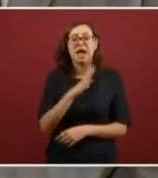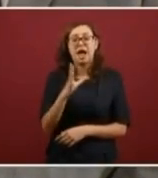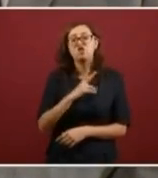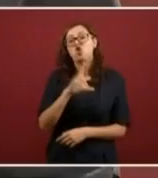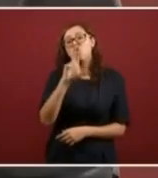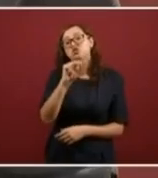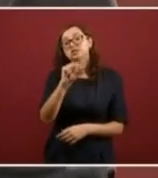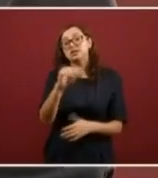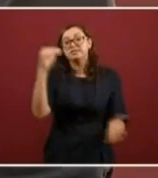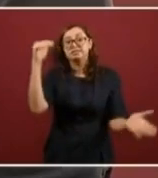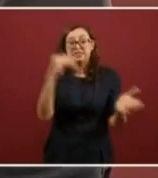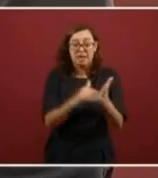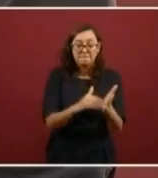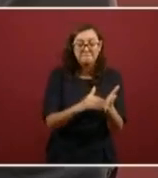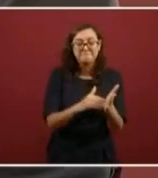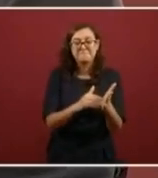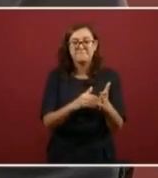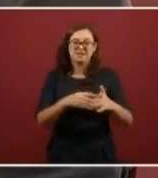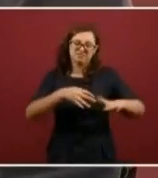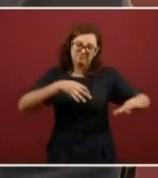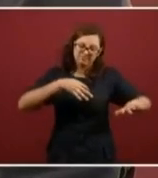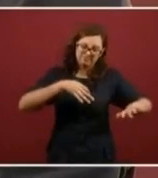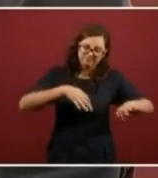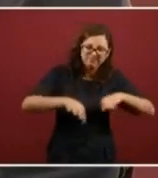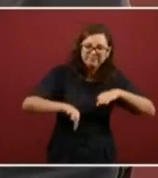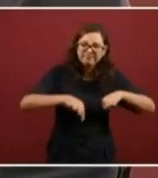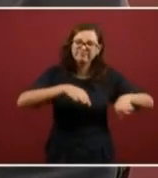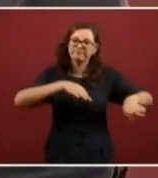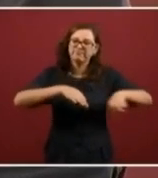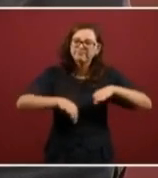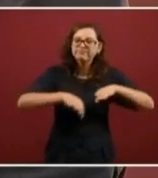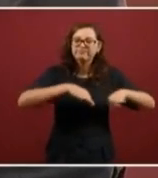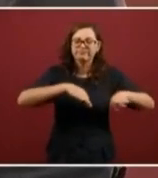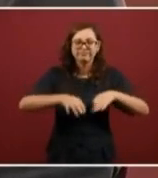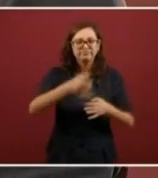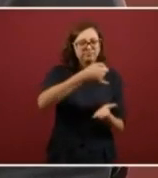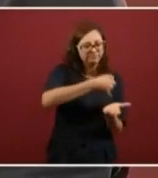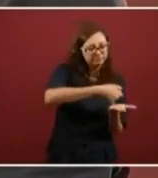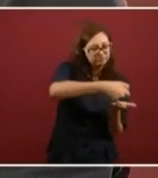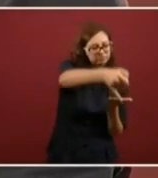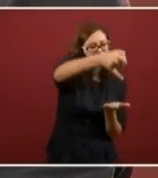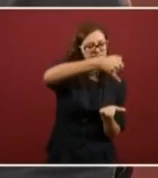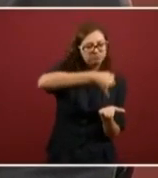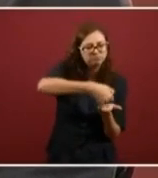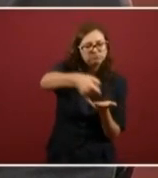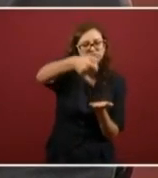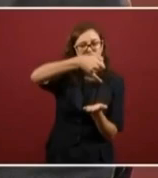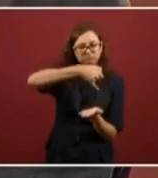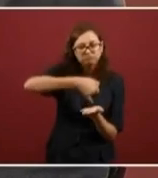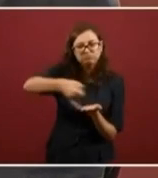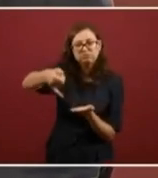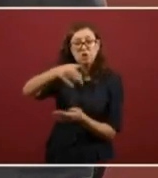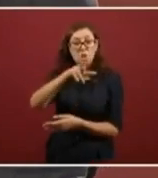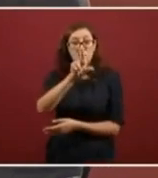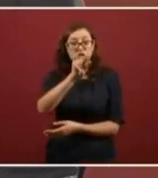productores trabajando en Sembrando Vida, 80,000 sembradores,